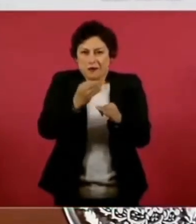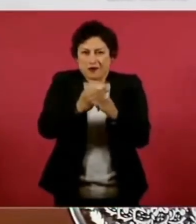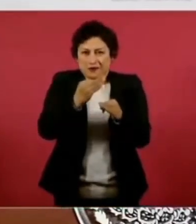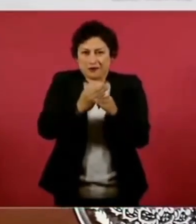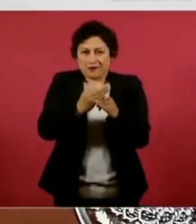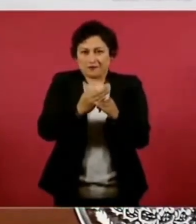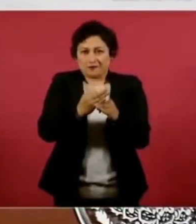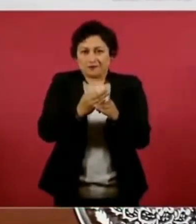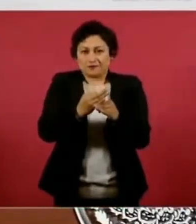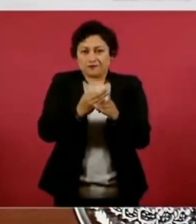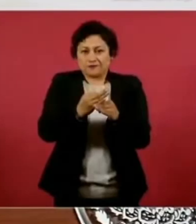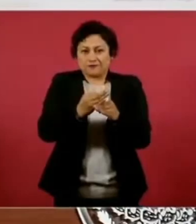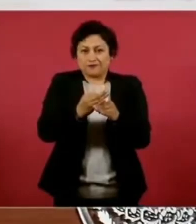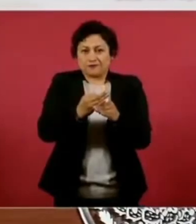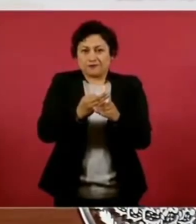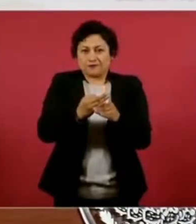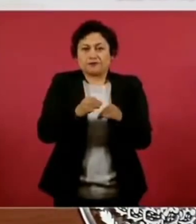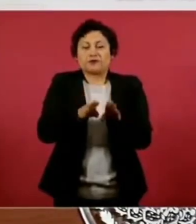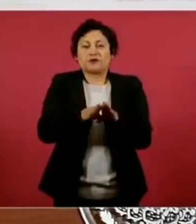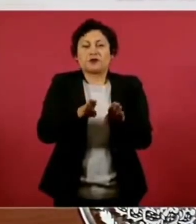la sobrerepresentación.